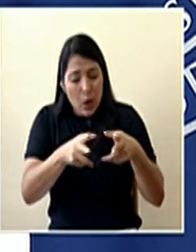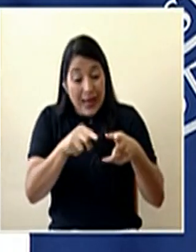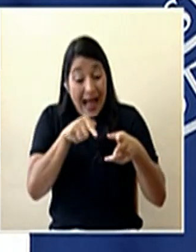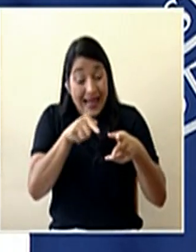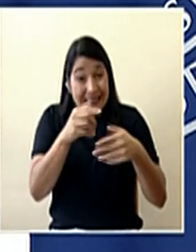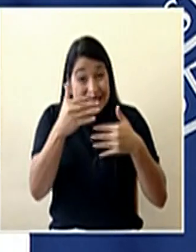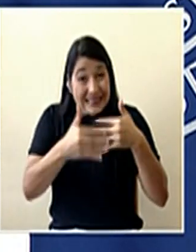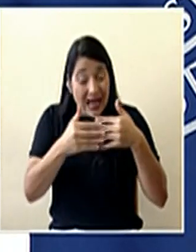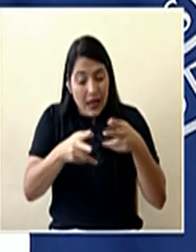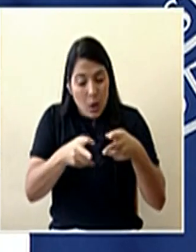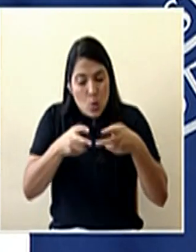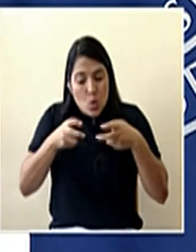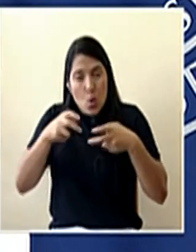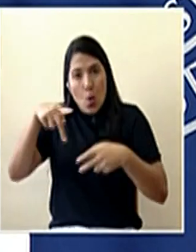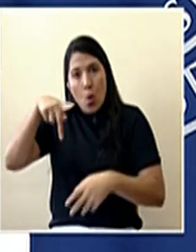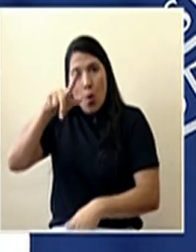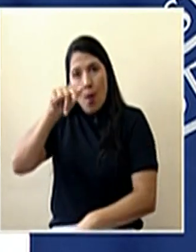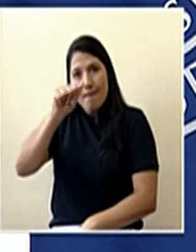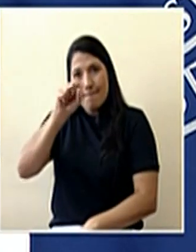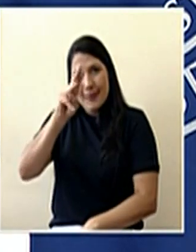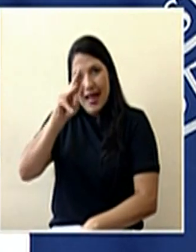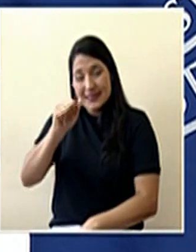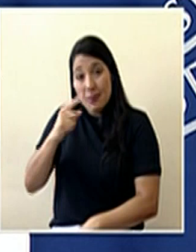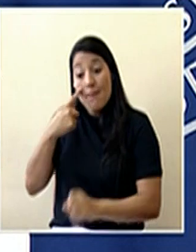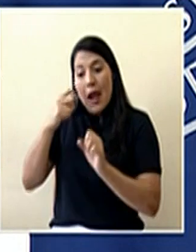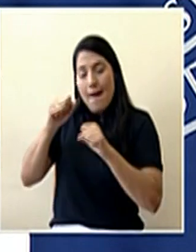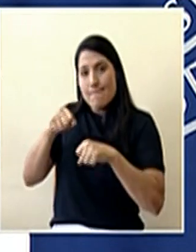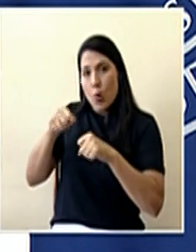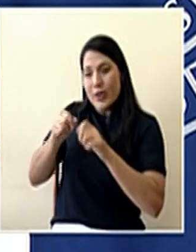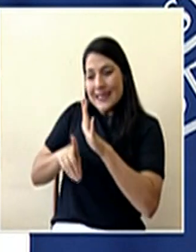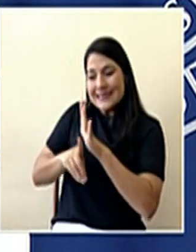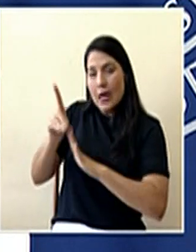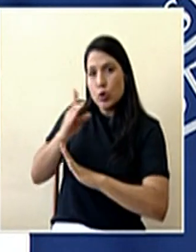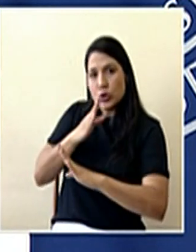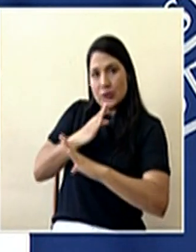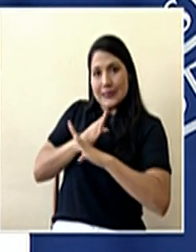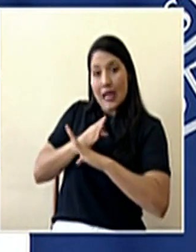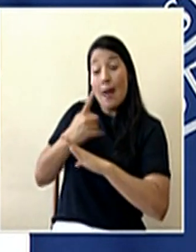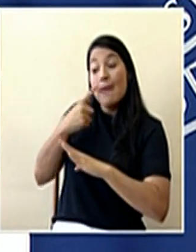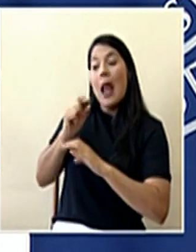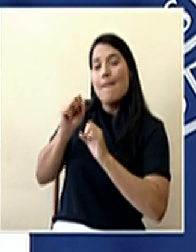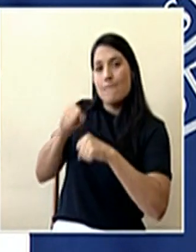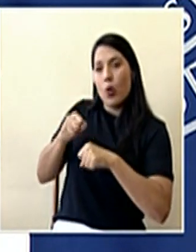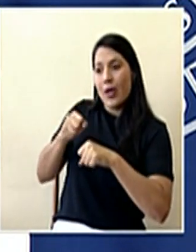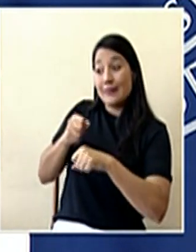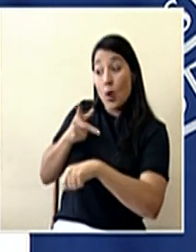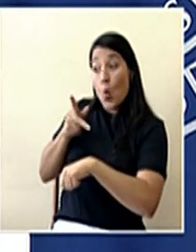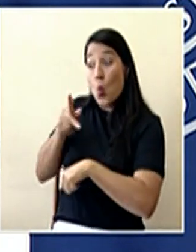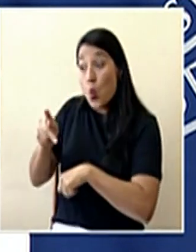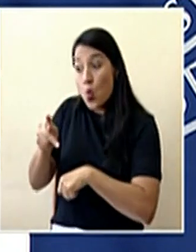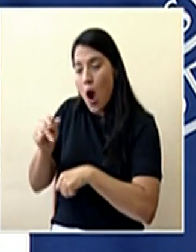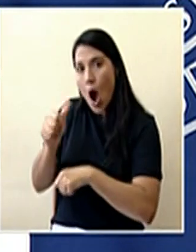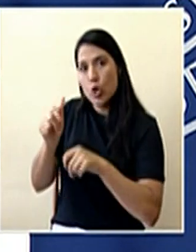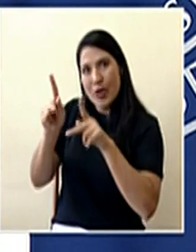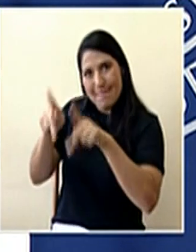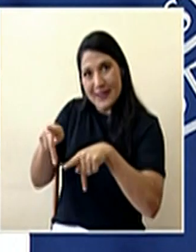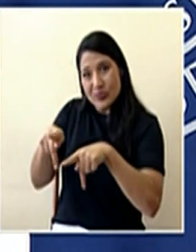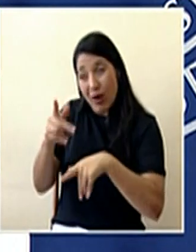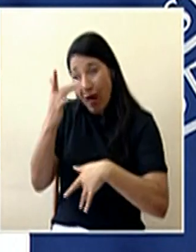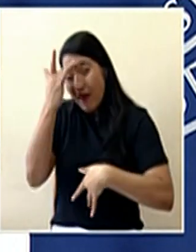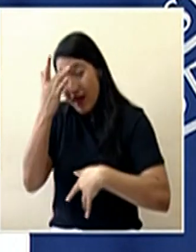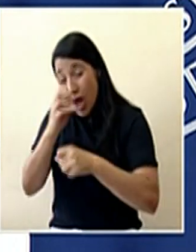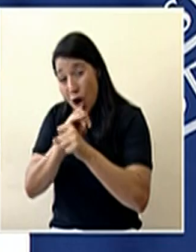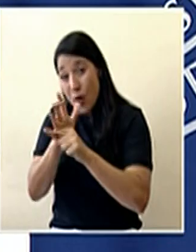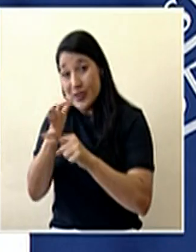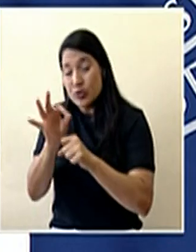formas para ponérselos a un paciente que está enfrentando en ese momento el virus y que esos anticuerpos entonces le ayudan a combatir el